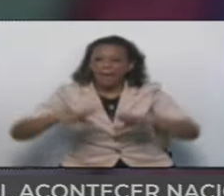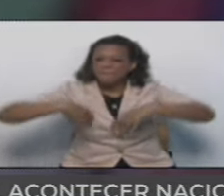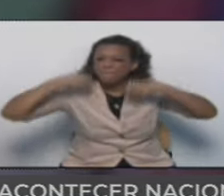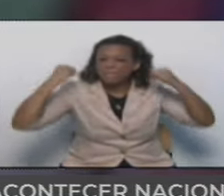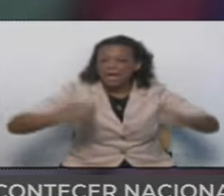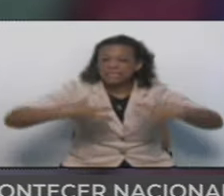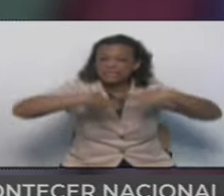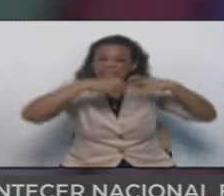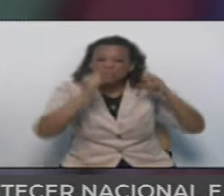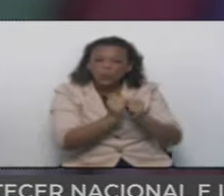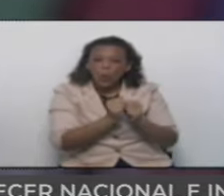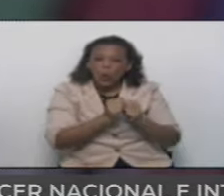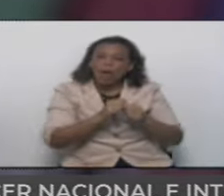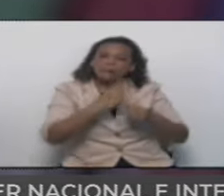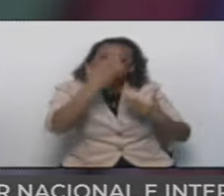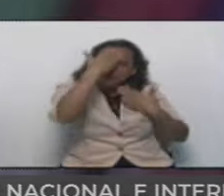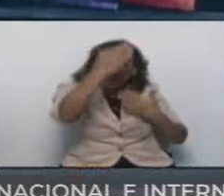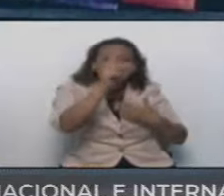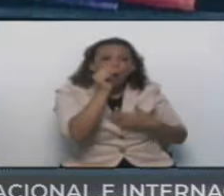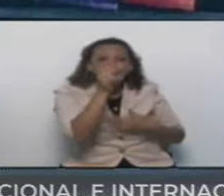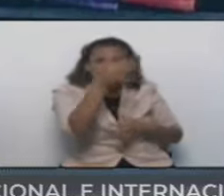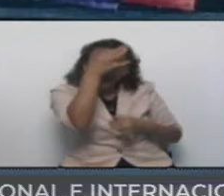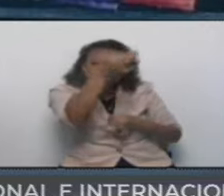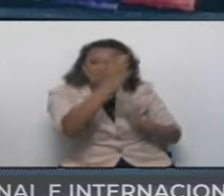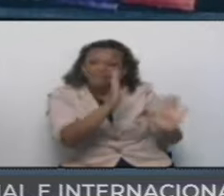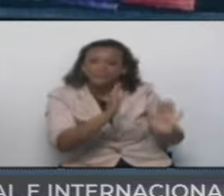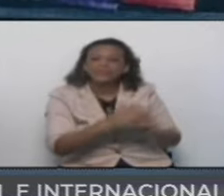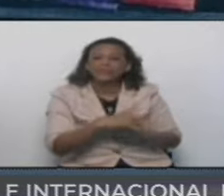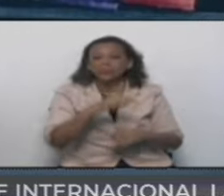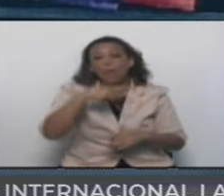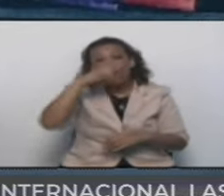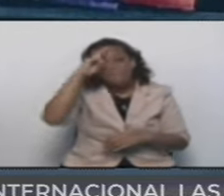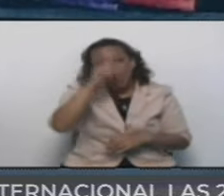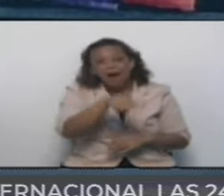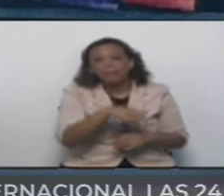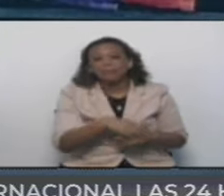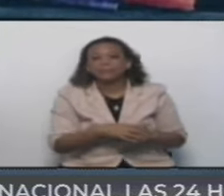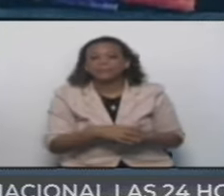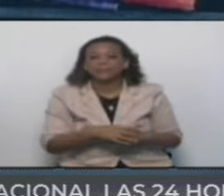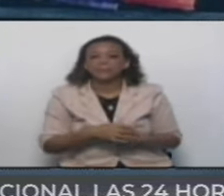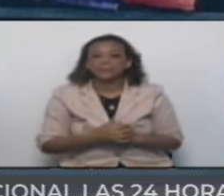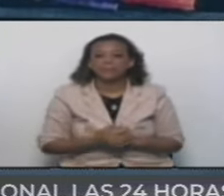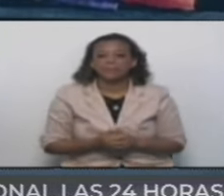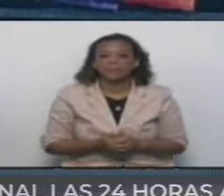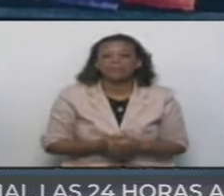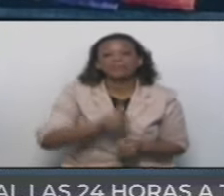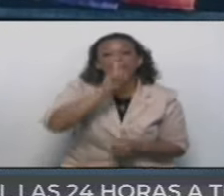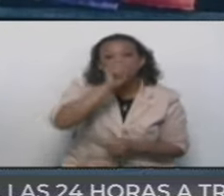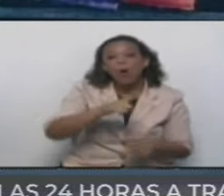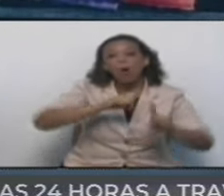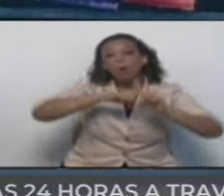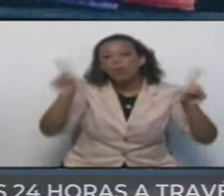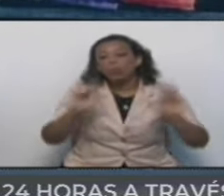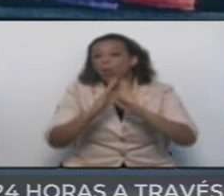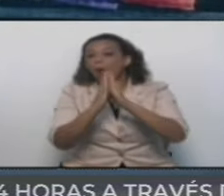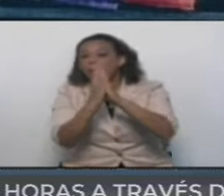Terror. Saludo a Alejandro por allá. Y a su padre, Raúl Castro Ruz, también tenemos por